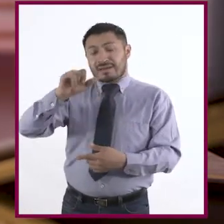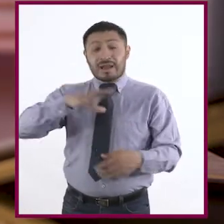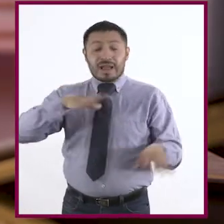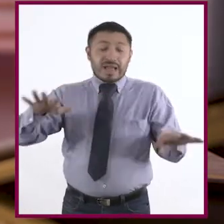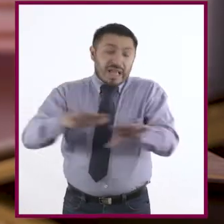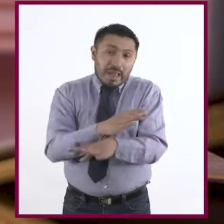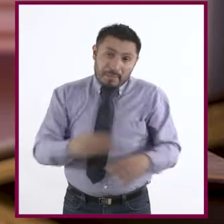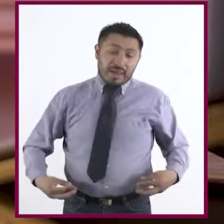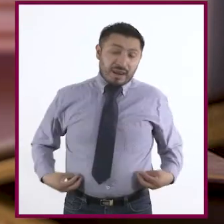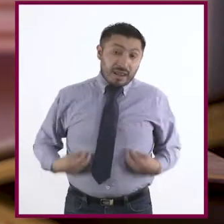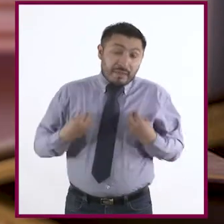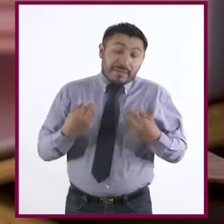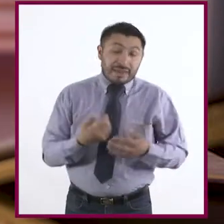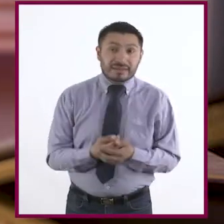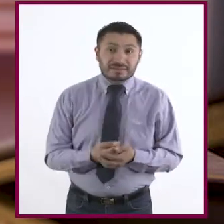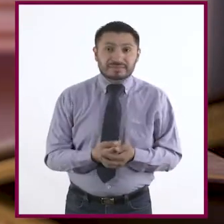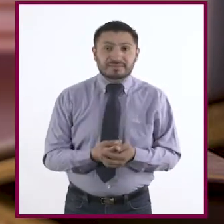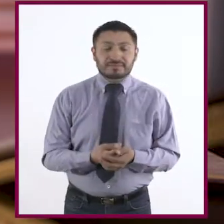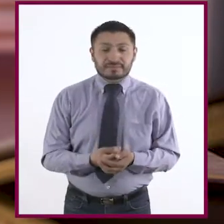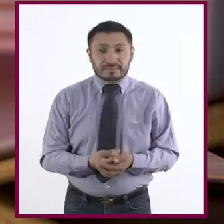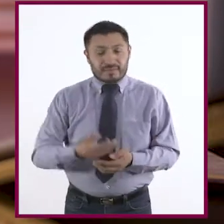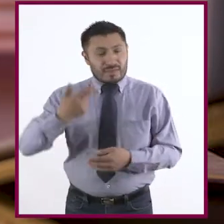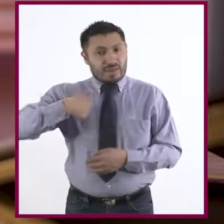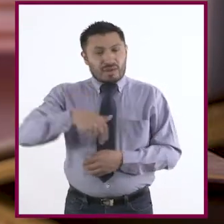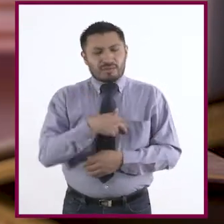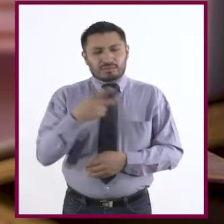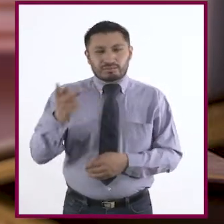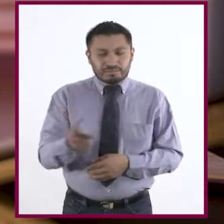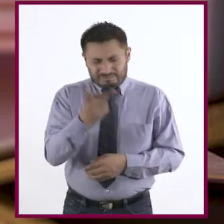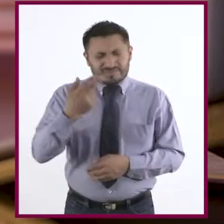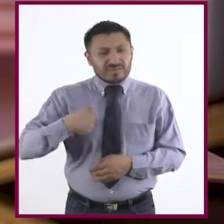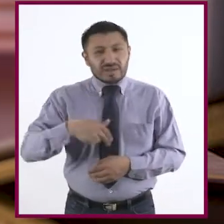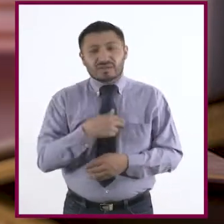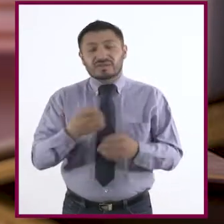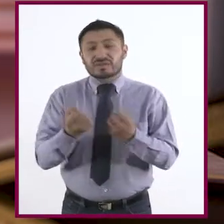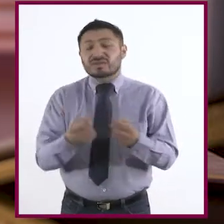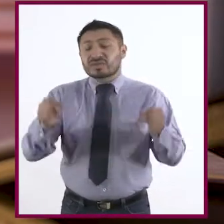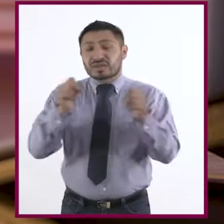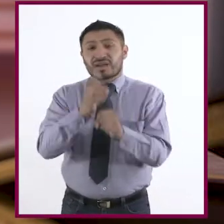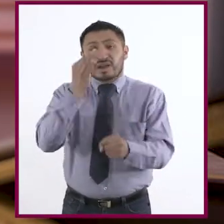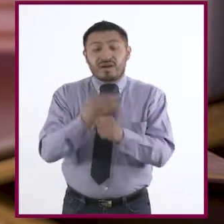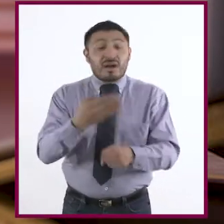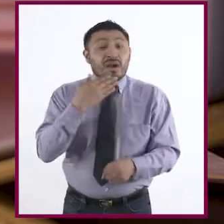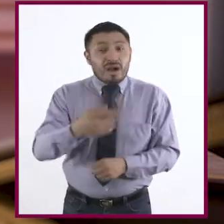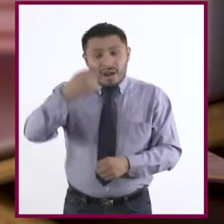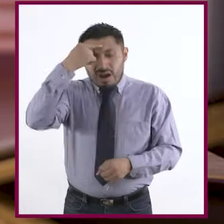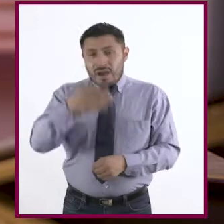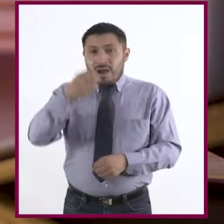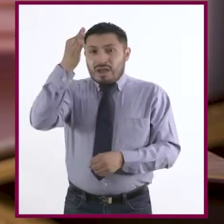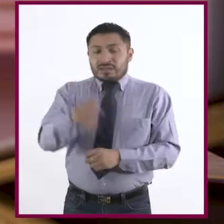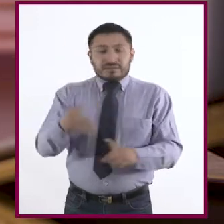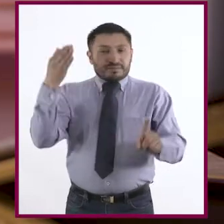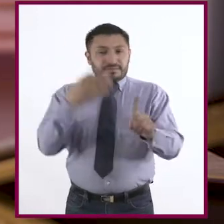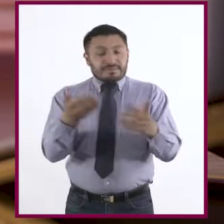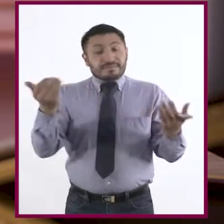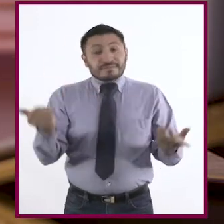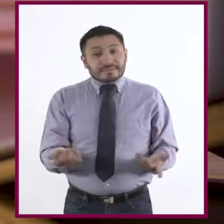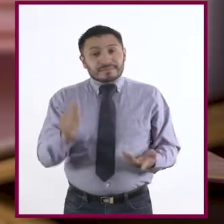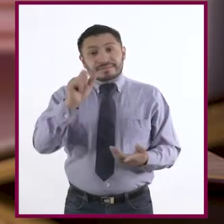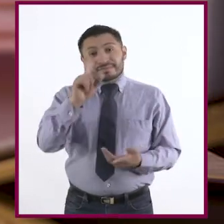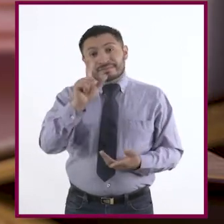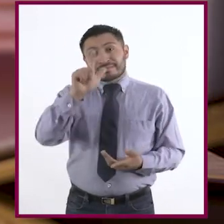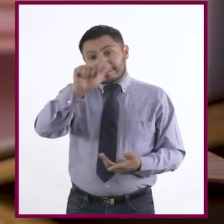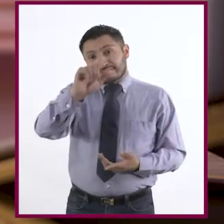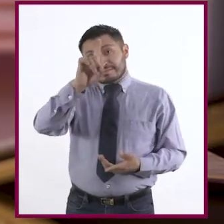no imaginamos. ¿Estamos preparados como sociedad para avanzar en ese sentido? Sobre esto hablaremos con nuestros invitados en la mesa de